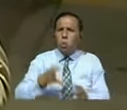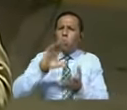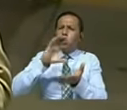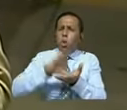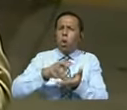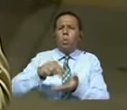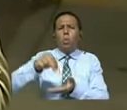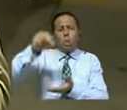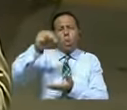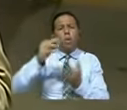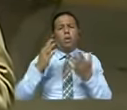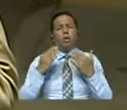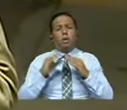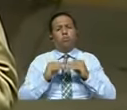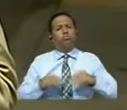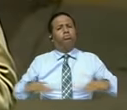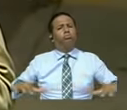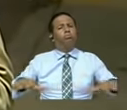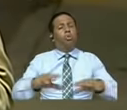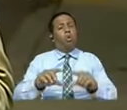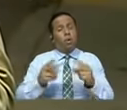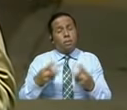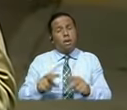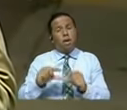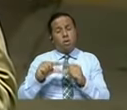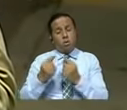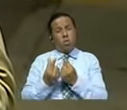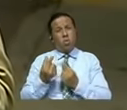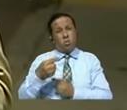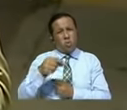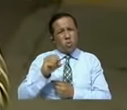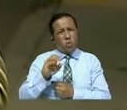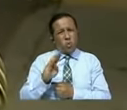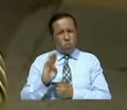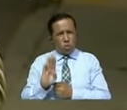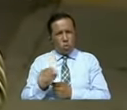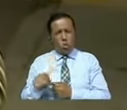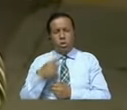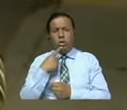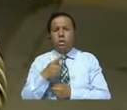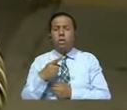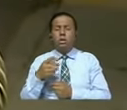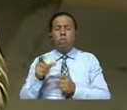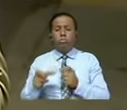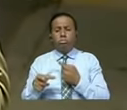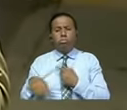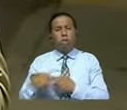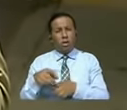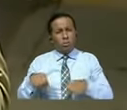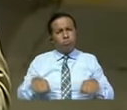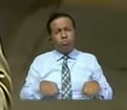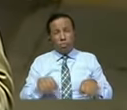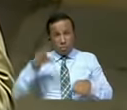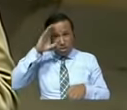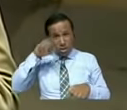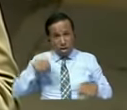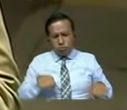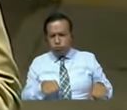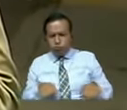Guayaquil. También supimos que el GOM, el Grupo de Operaciones Motorizadas de la Policía, pues logró rescatar a un taxista el cual habría